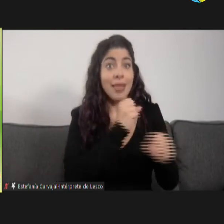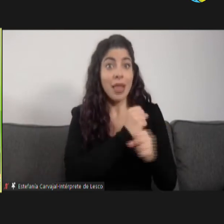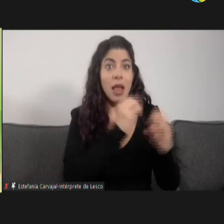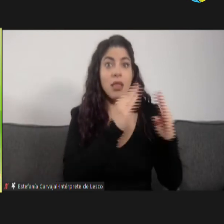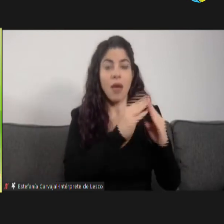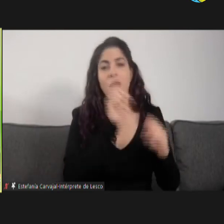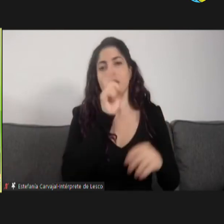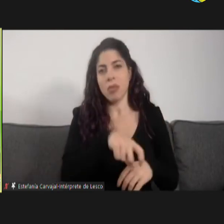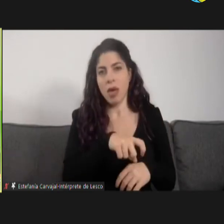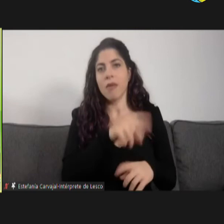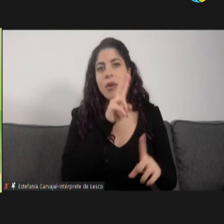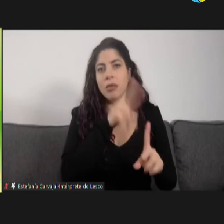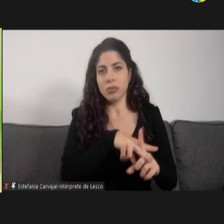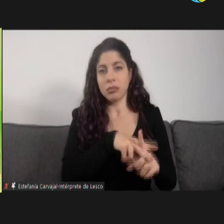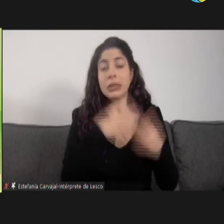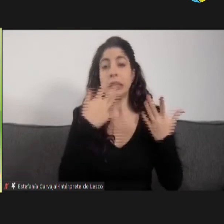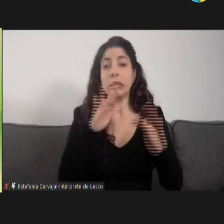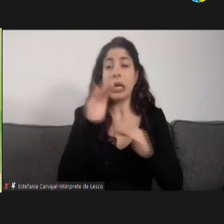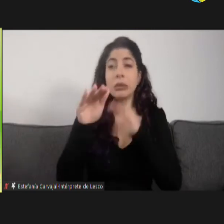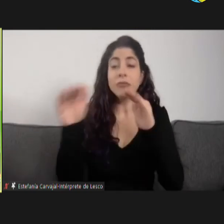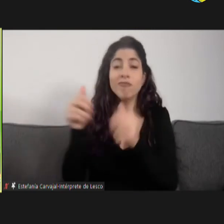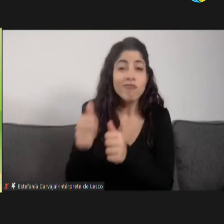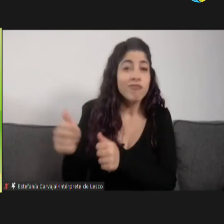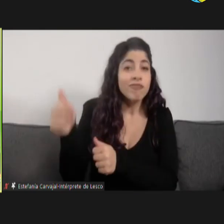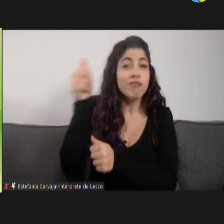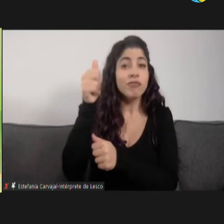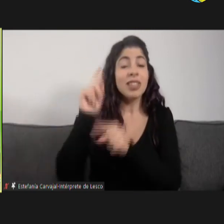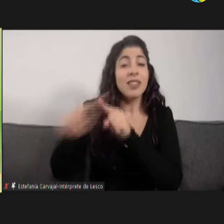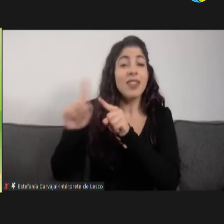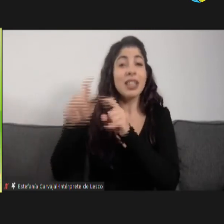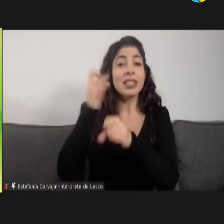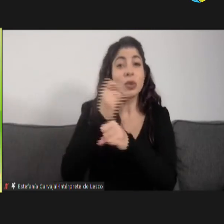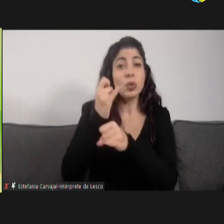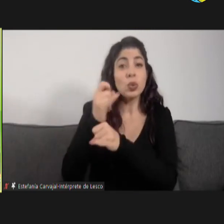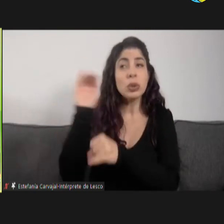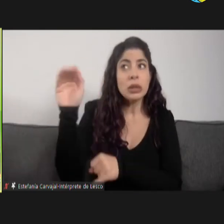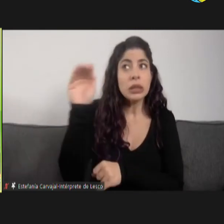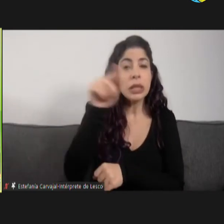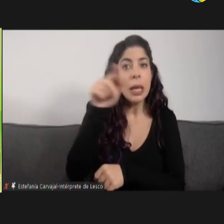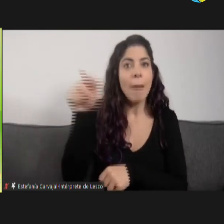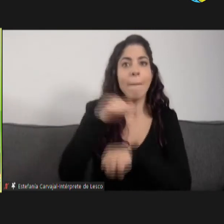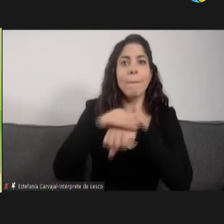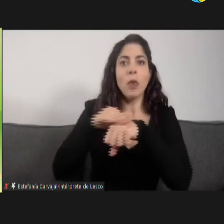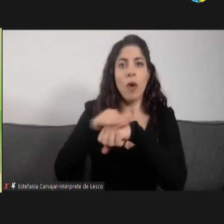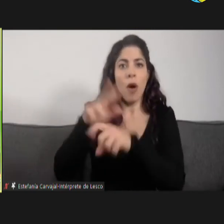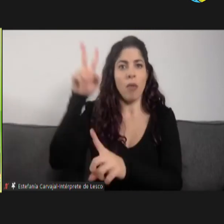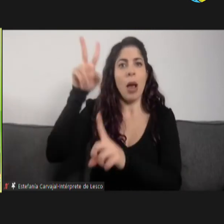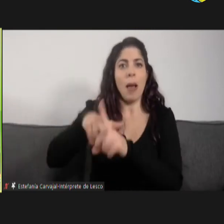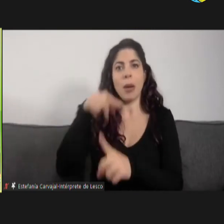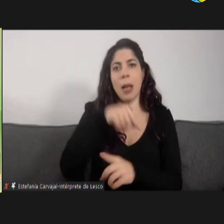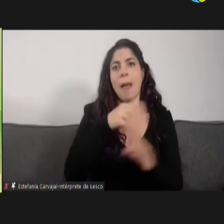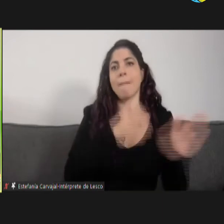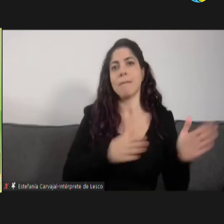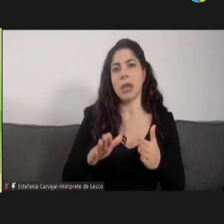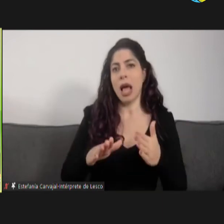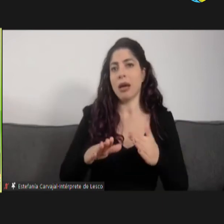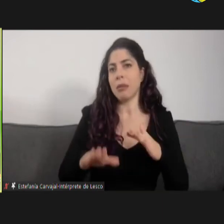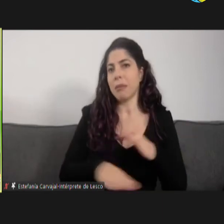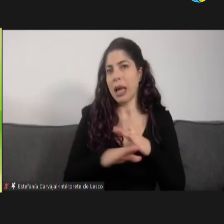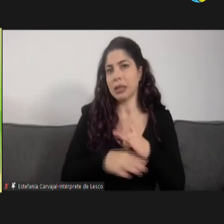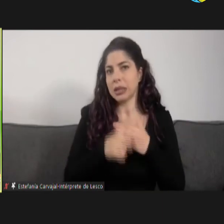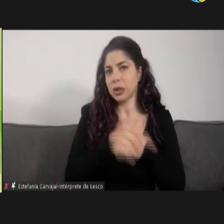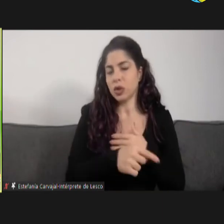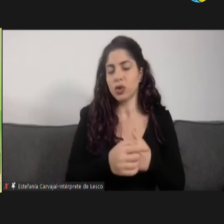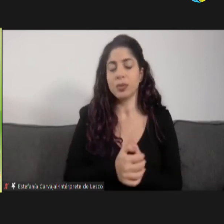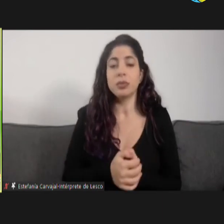una instancia a todas las jerarcas y jerarcas de las instituciones para que por favor implementen este plan básico. También